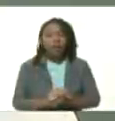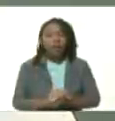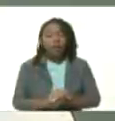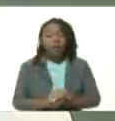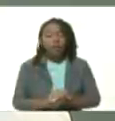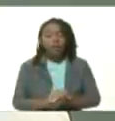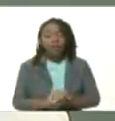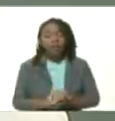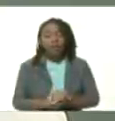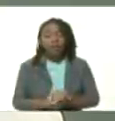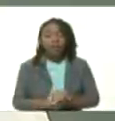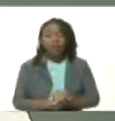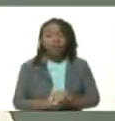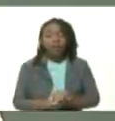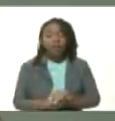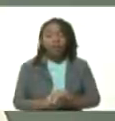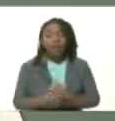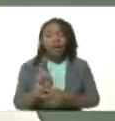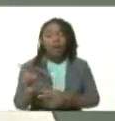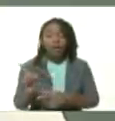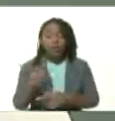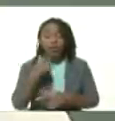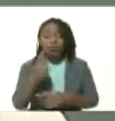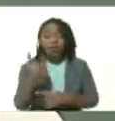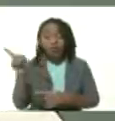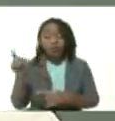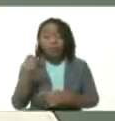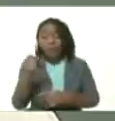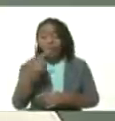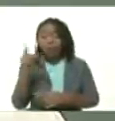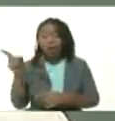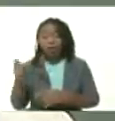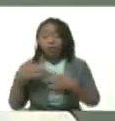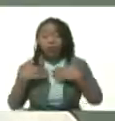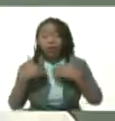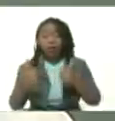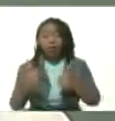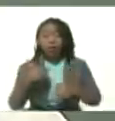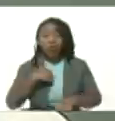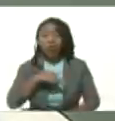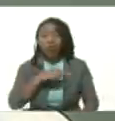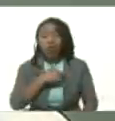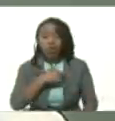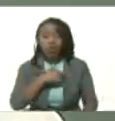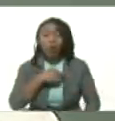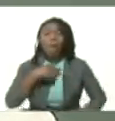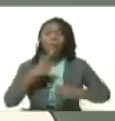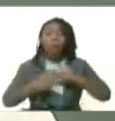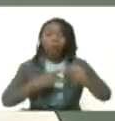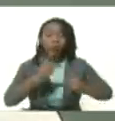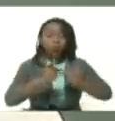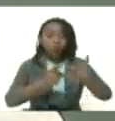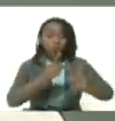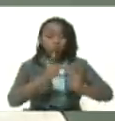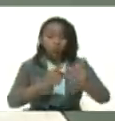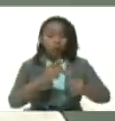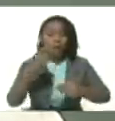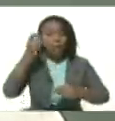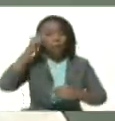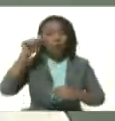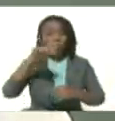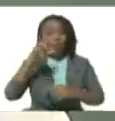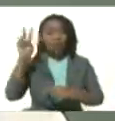cabe, esto es medicamento, esto es salud. Nosotros producimos medicamentos para el